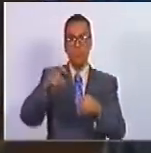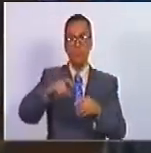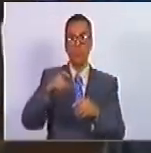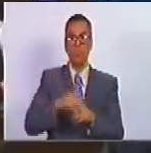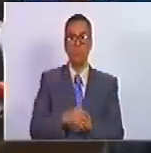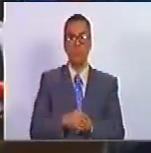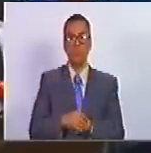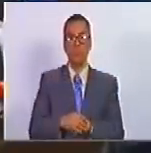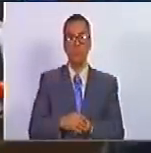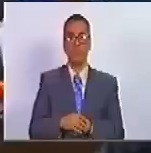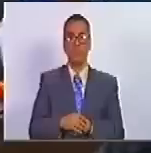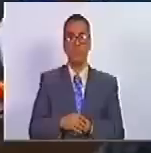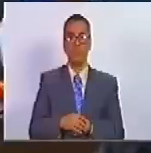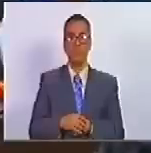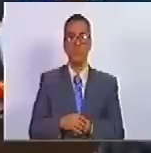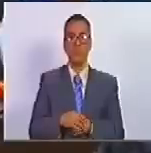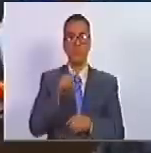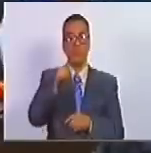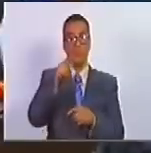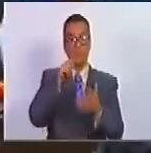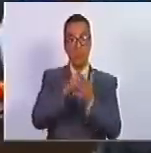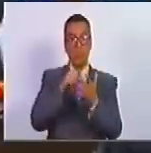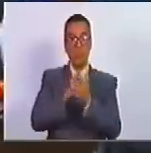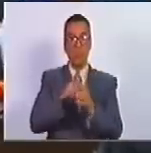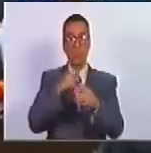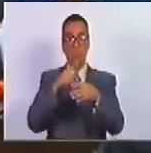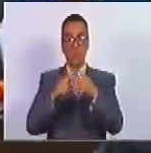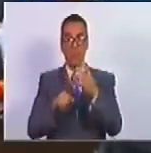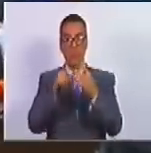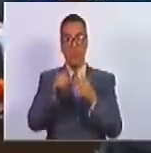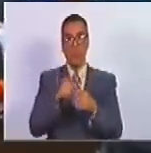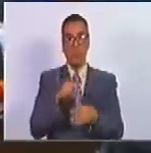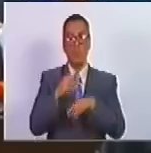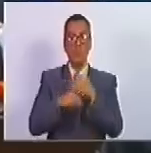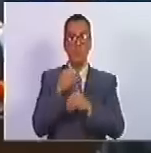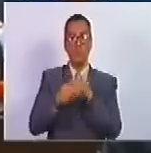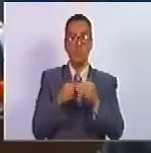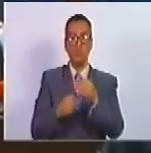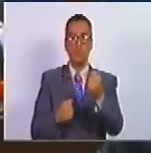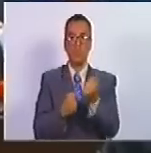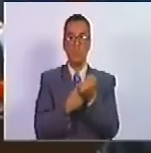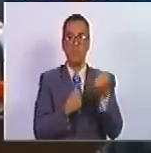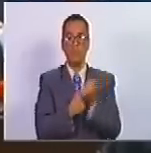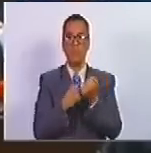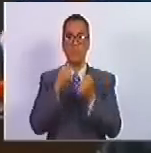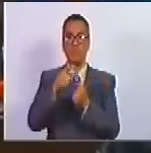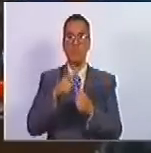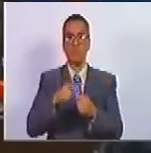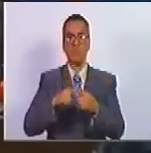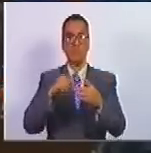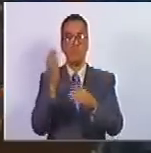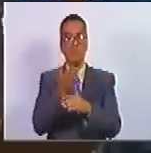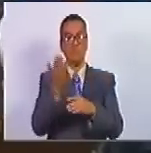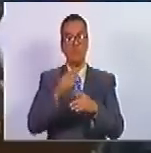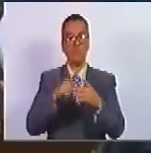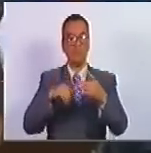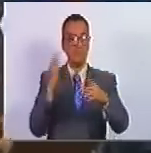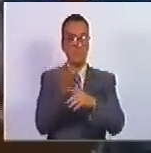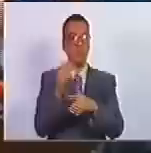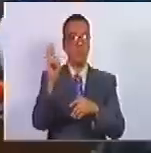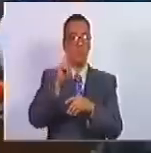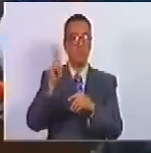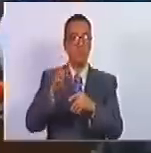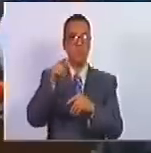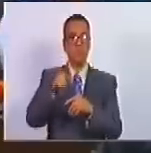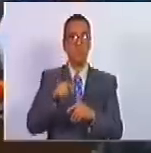necesario con precisamente aquellos que han apoyado las sanciones contra Venezuela